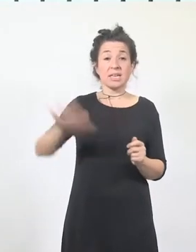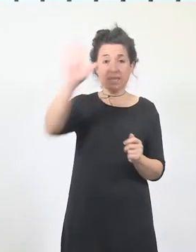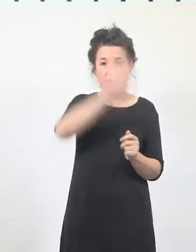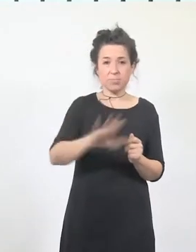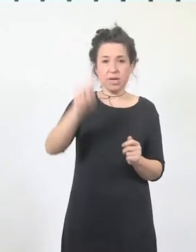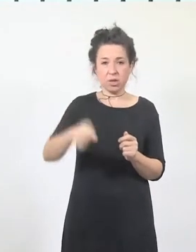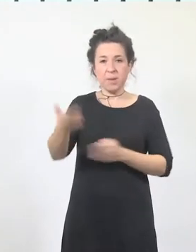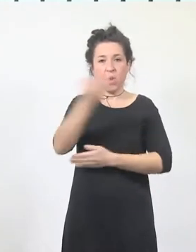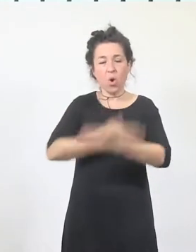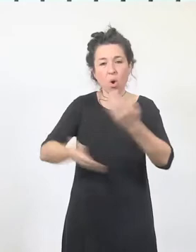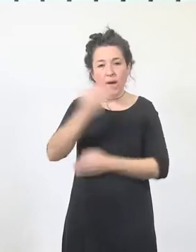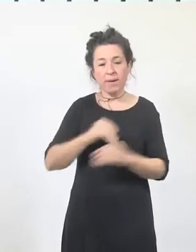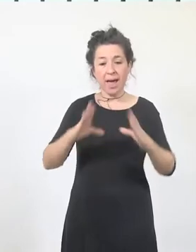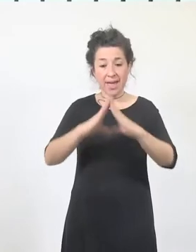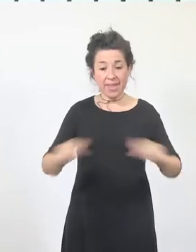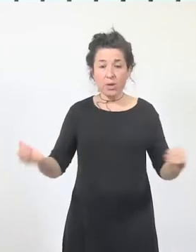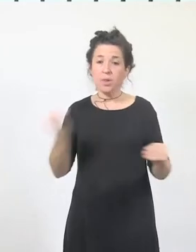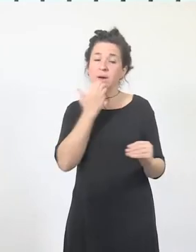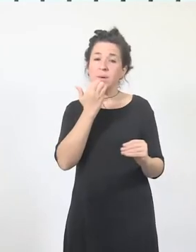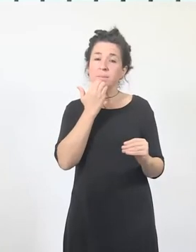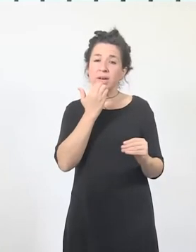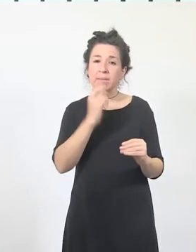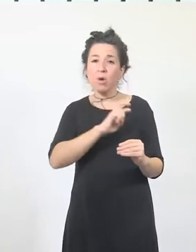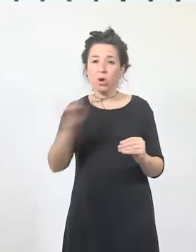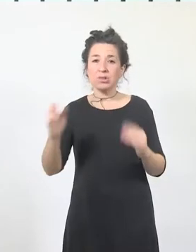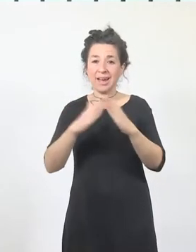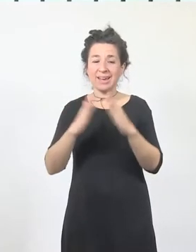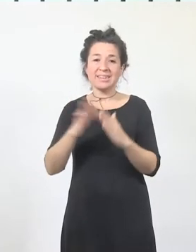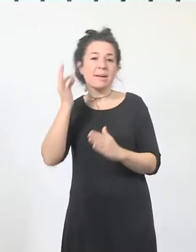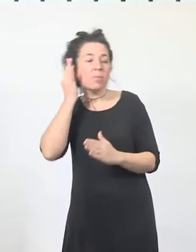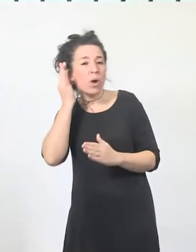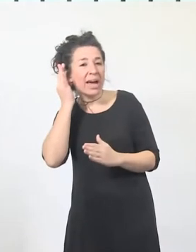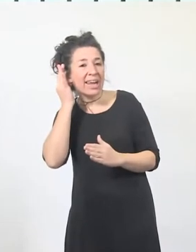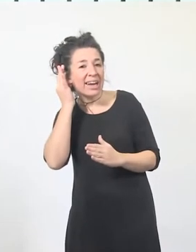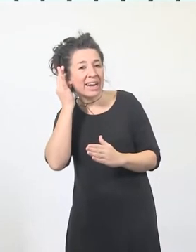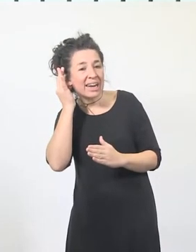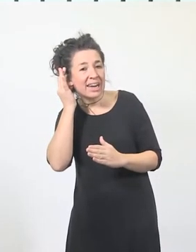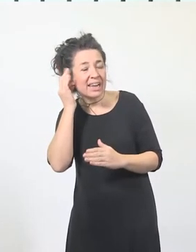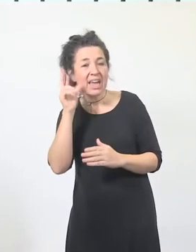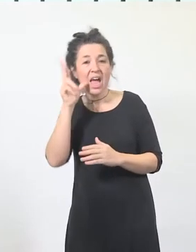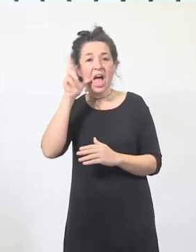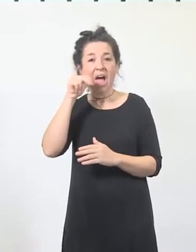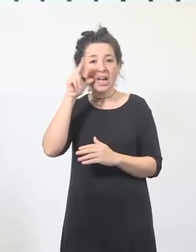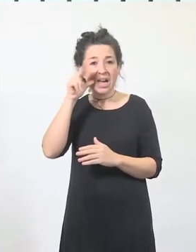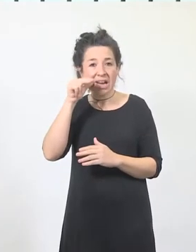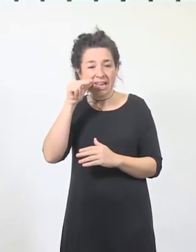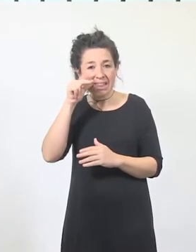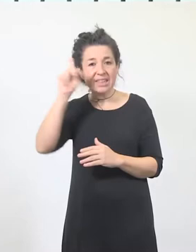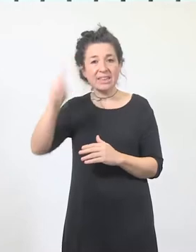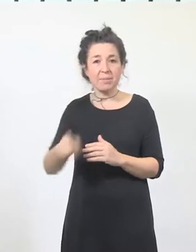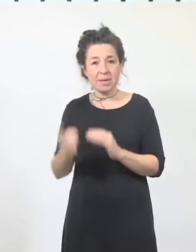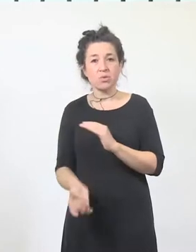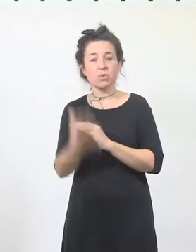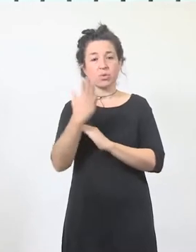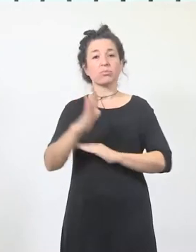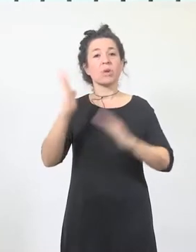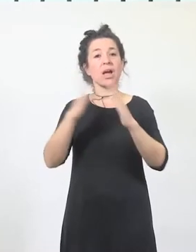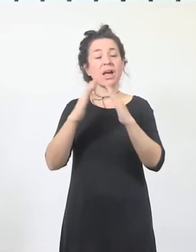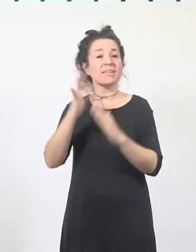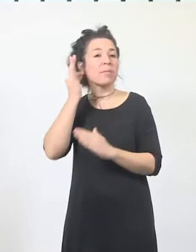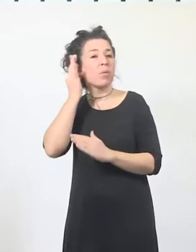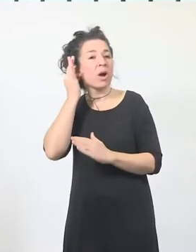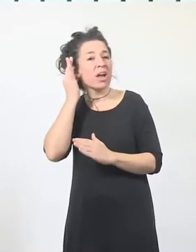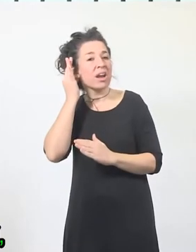como Andalucía, que creó la Casa de Mujer en Dakhla, Alicante la Casa de Mujer en Auser.